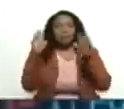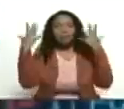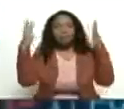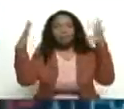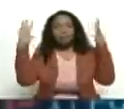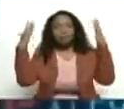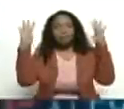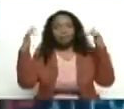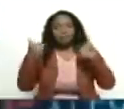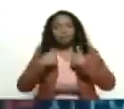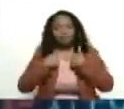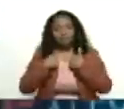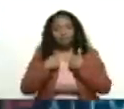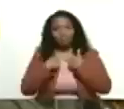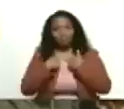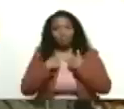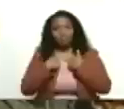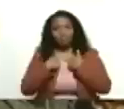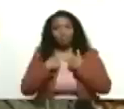Yo,